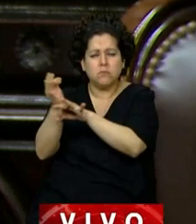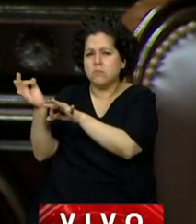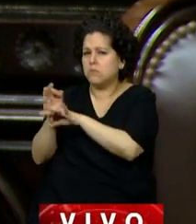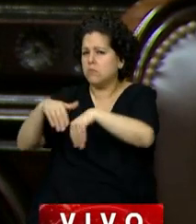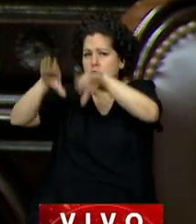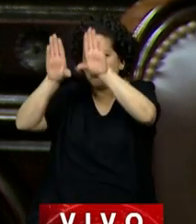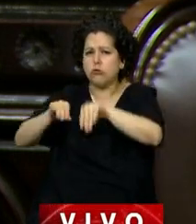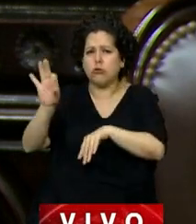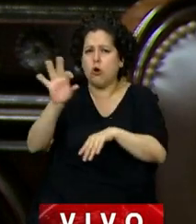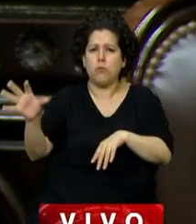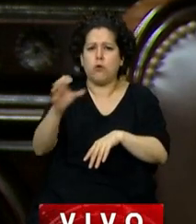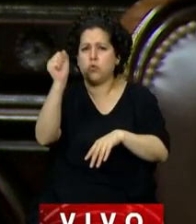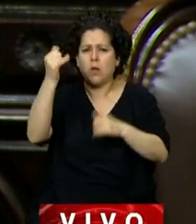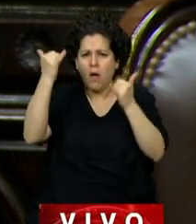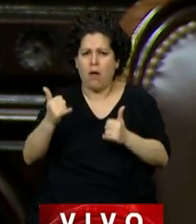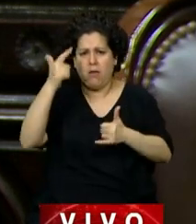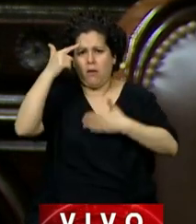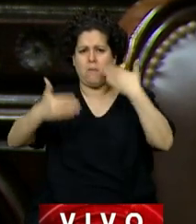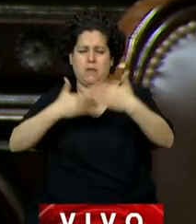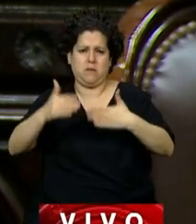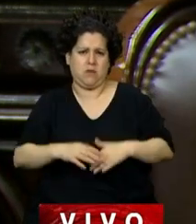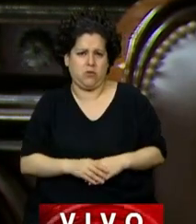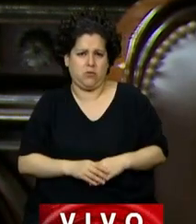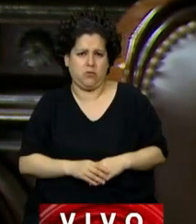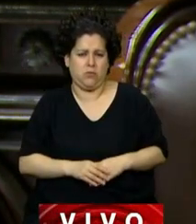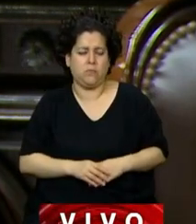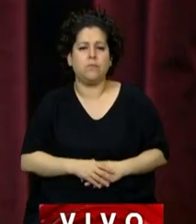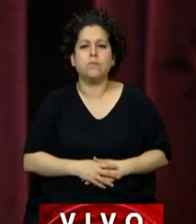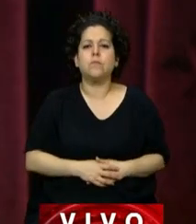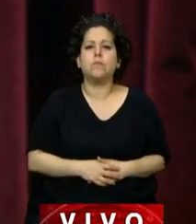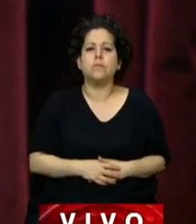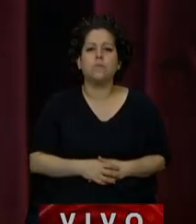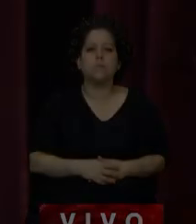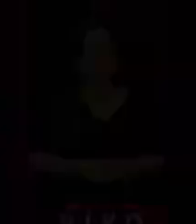deben estar capacitados. Muchas gracias, señor presidente. Gracias, diputada Ruarte.